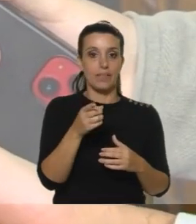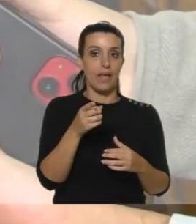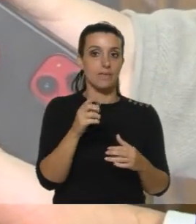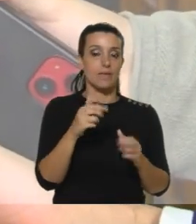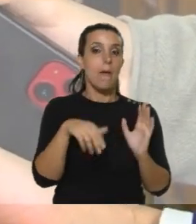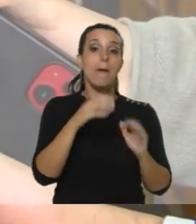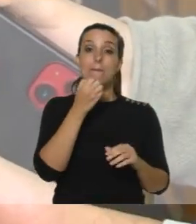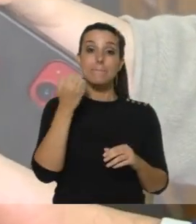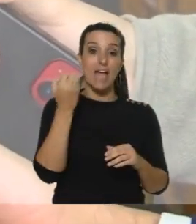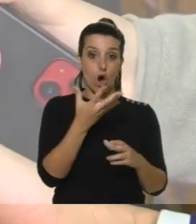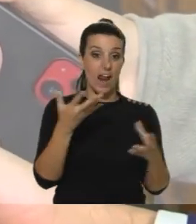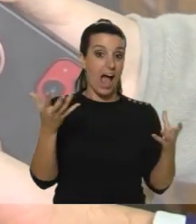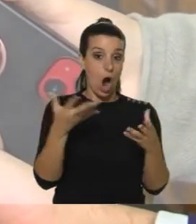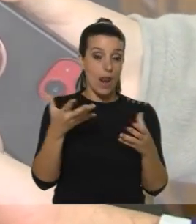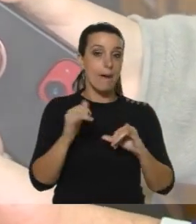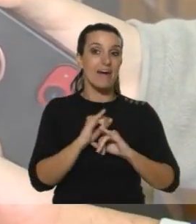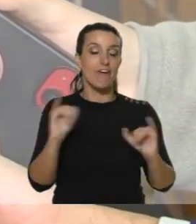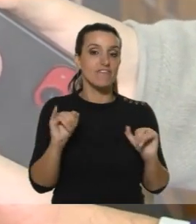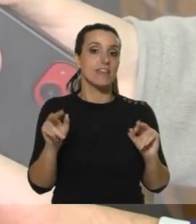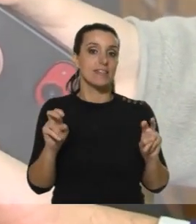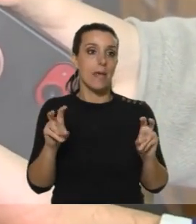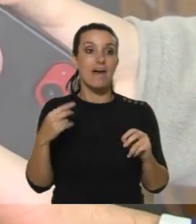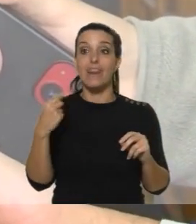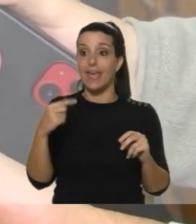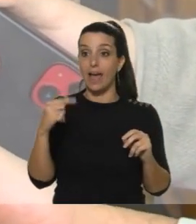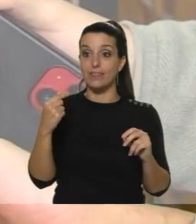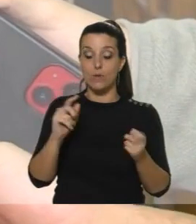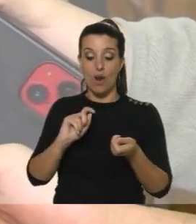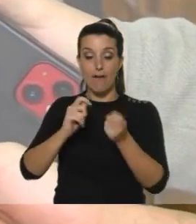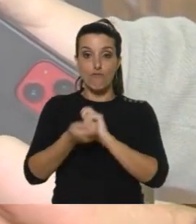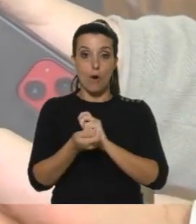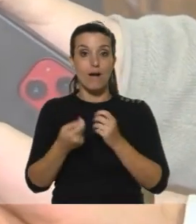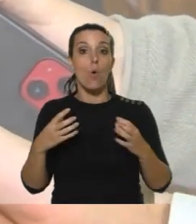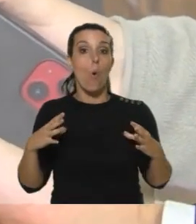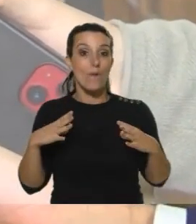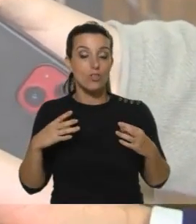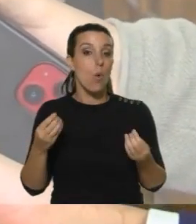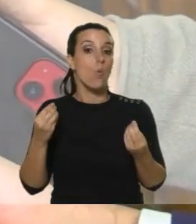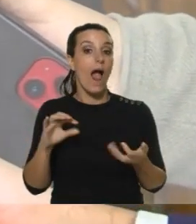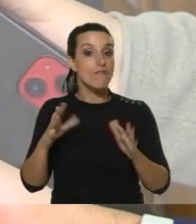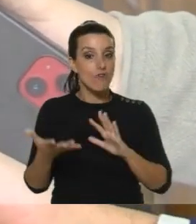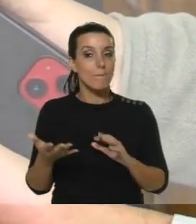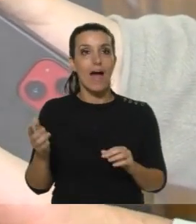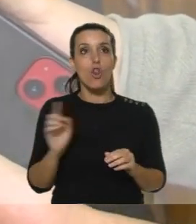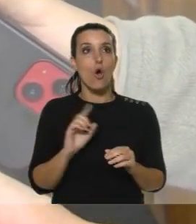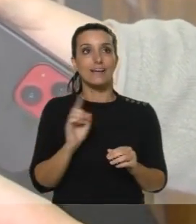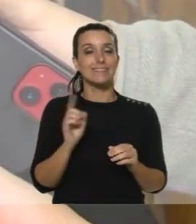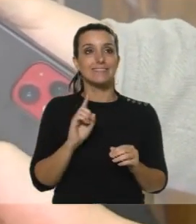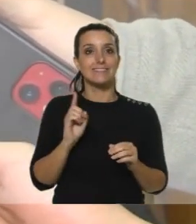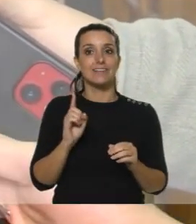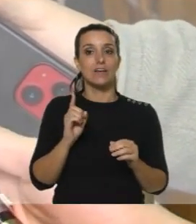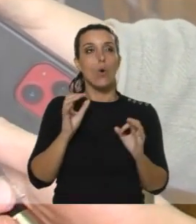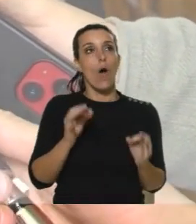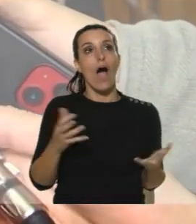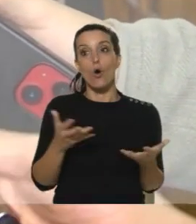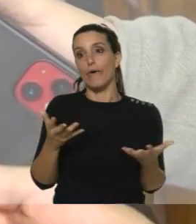Lo más conveniente para el combate contra los aspectos negativos de la Reforma jubilatoria No no es ir por